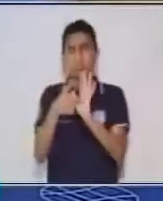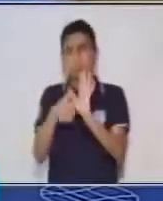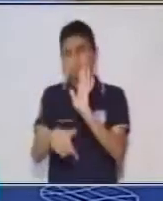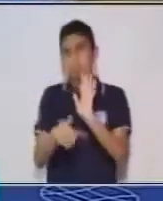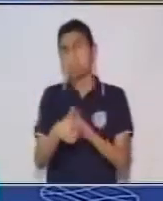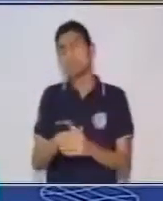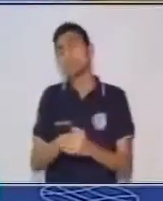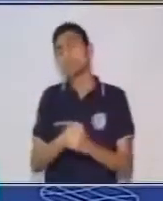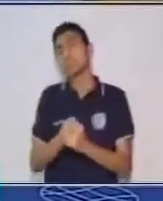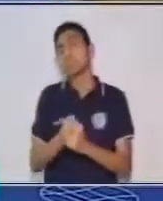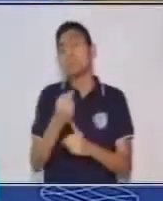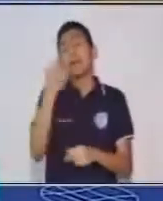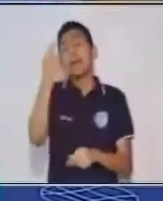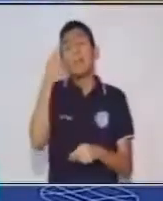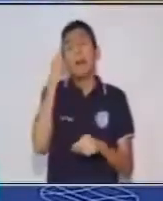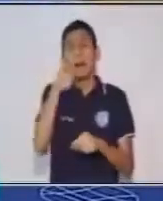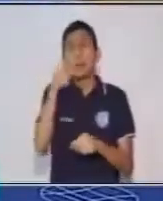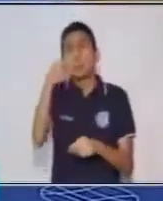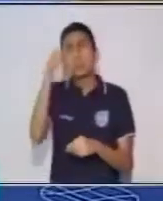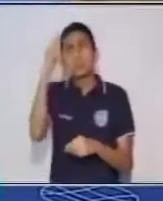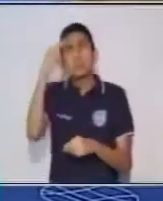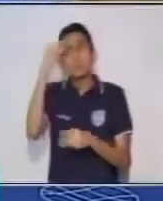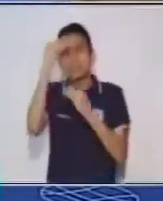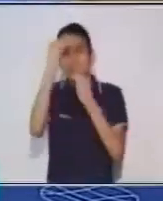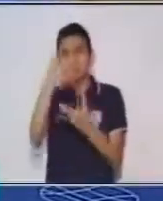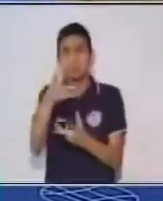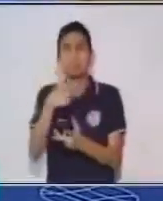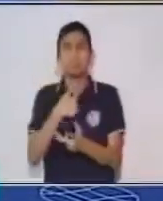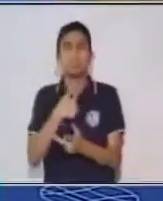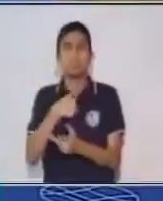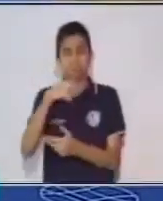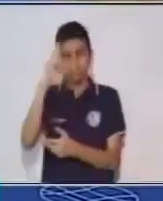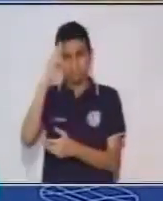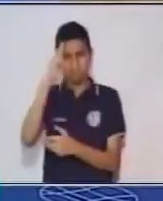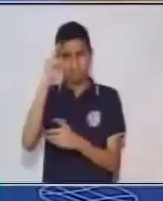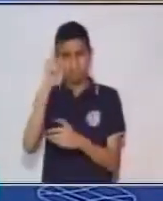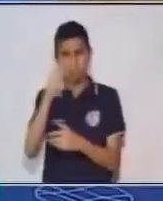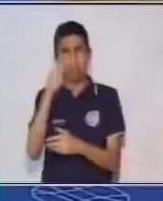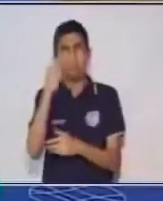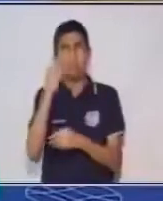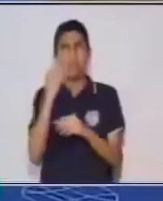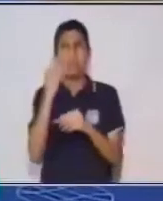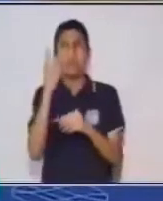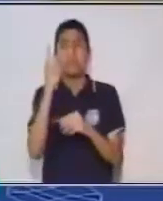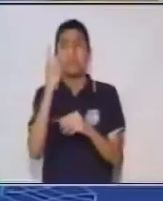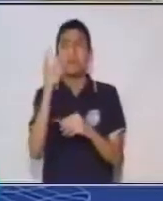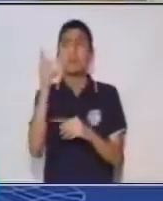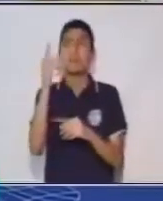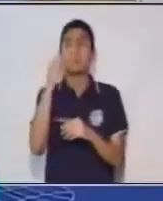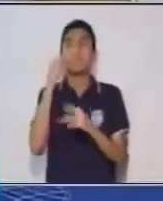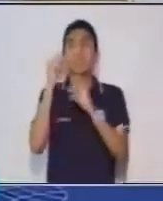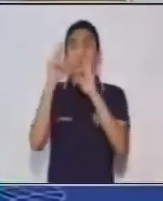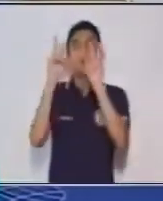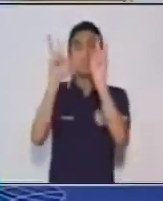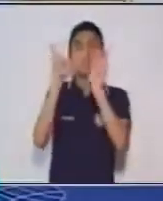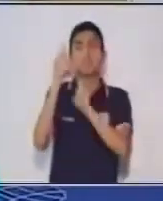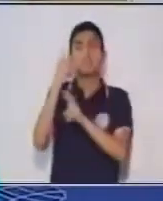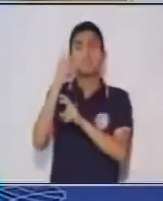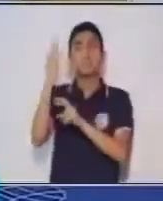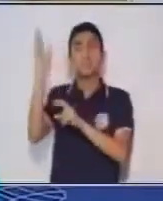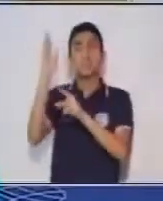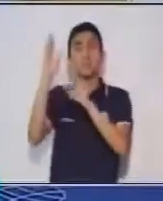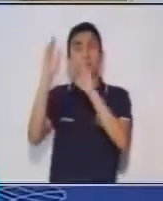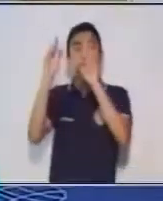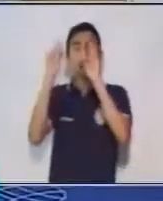para comenzar, para que también te recuerdes un poco, vamos a ver nuevamente acá estos dibujos y vamos a